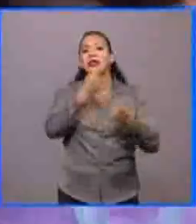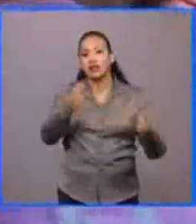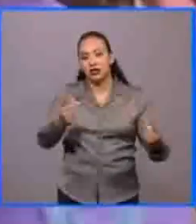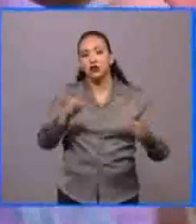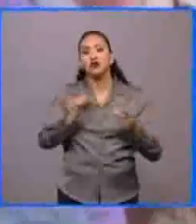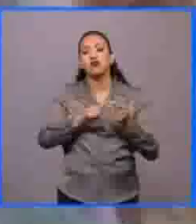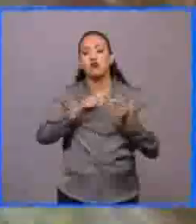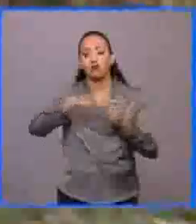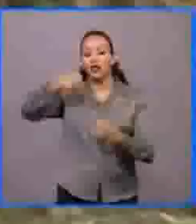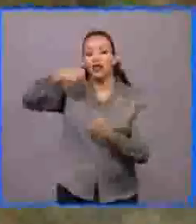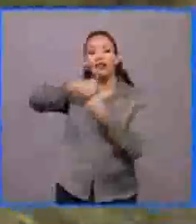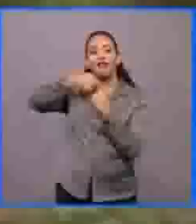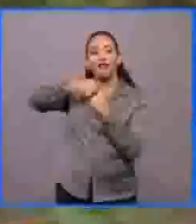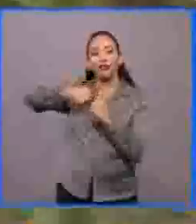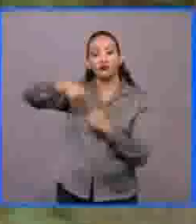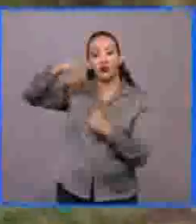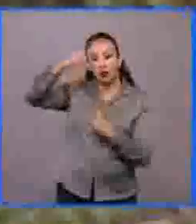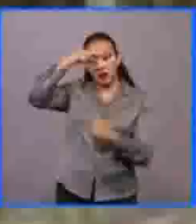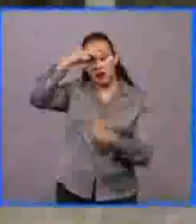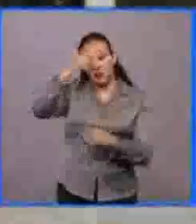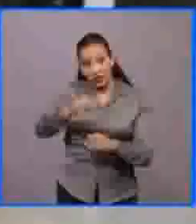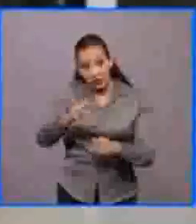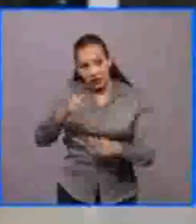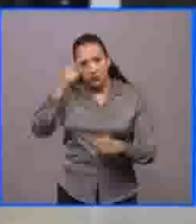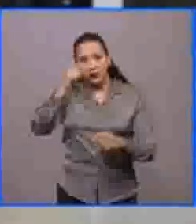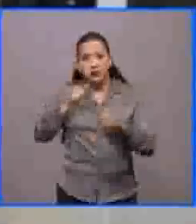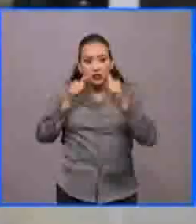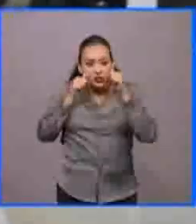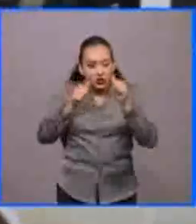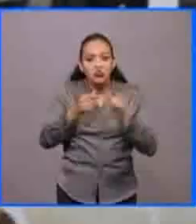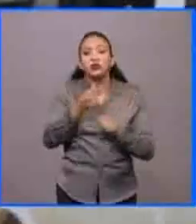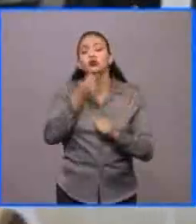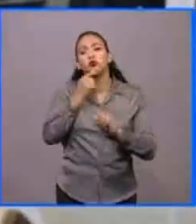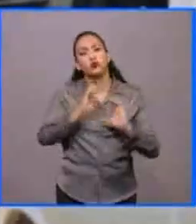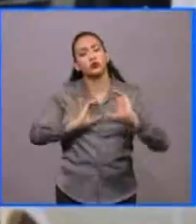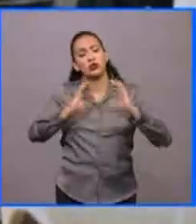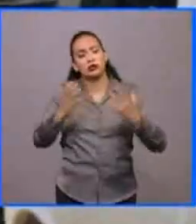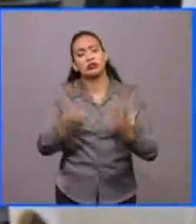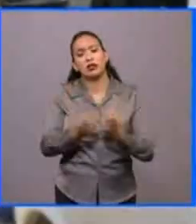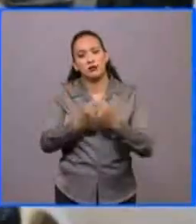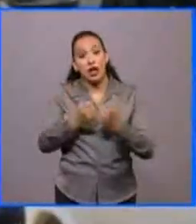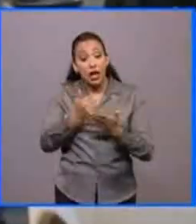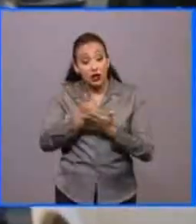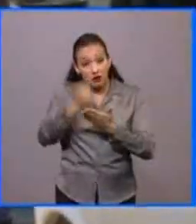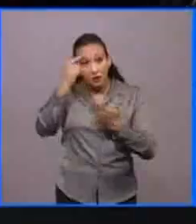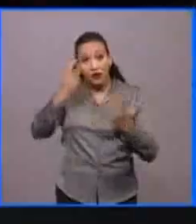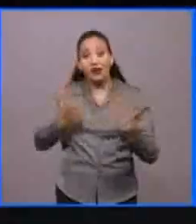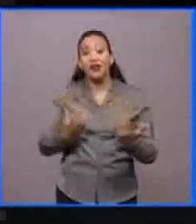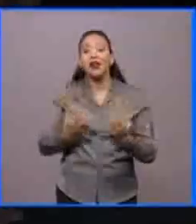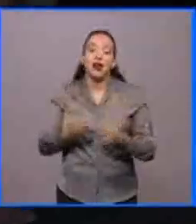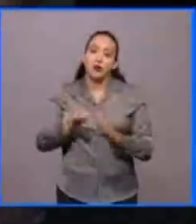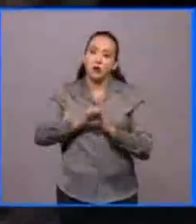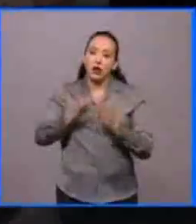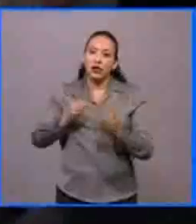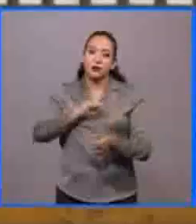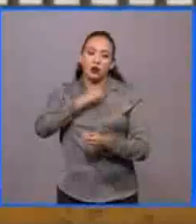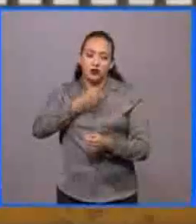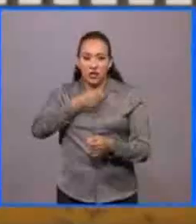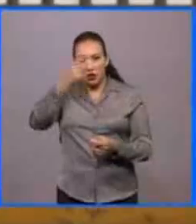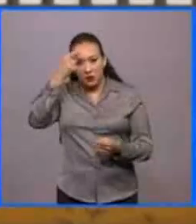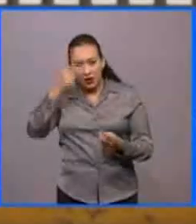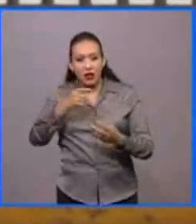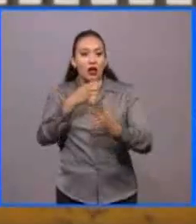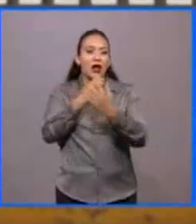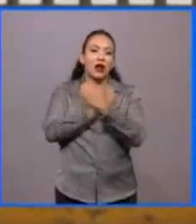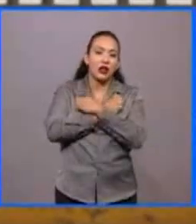en ciudades fronterizas para México, para garantizar el acceso inclusivo y seguro a la educación y a la atención en salud mental, así